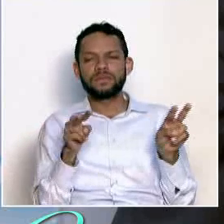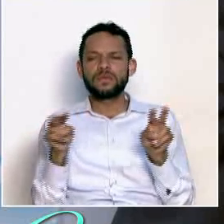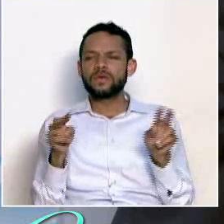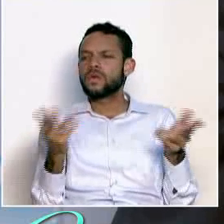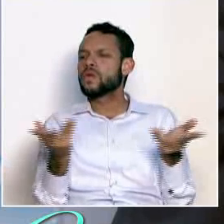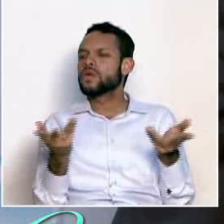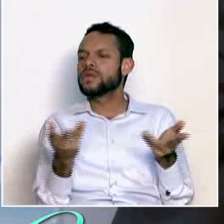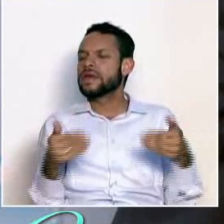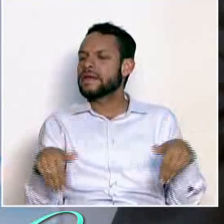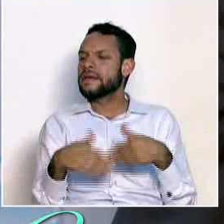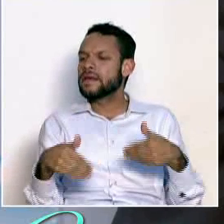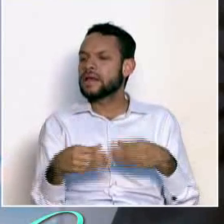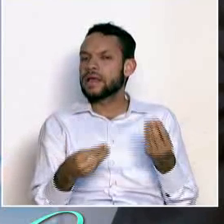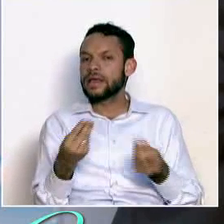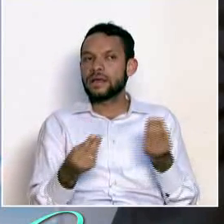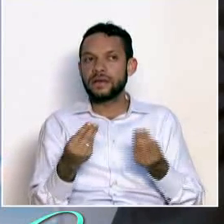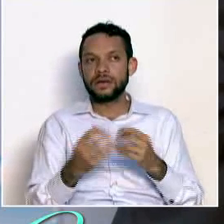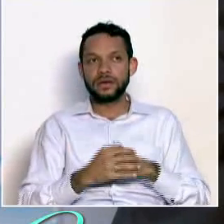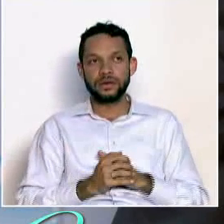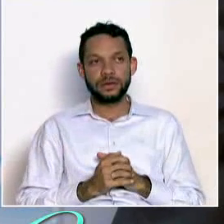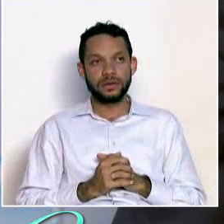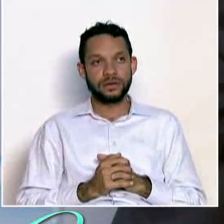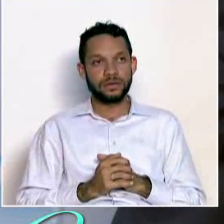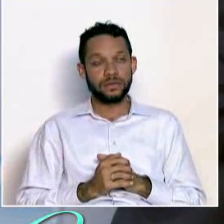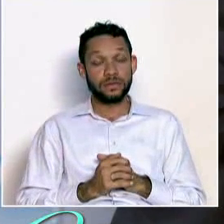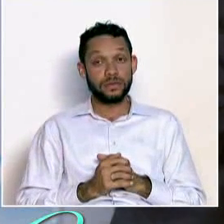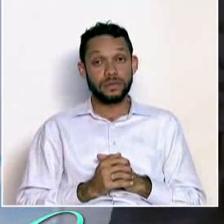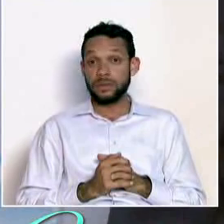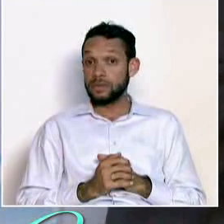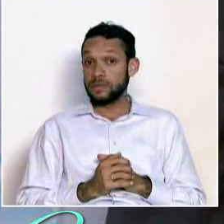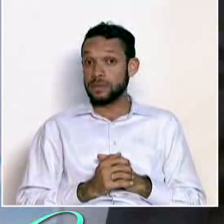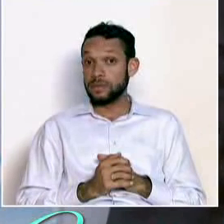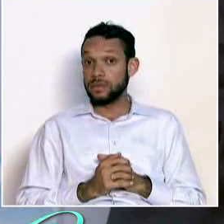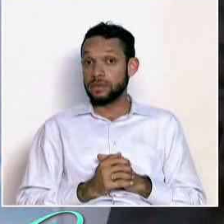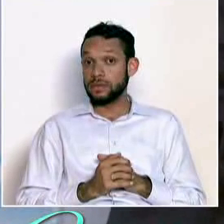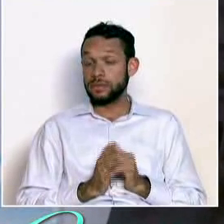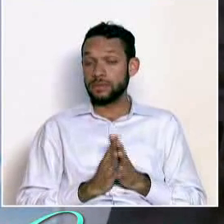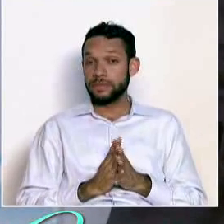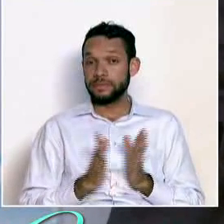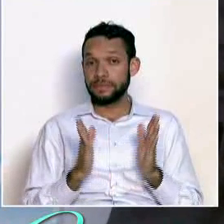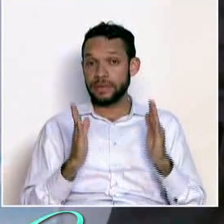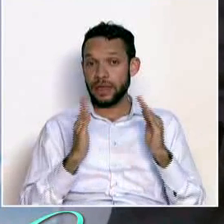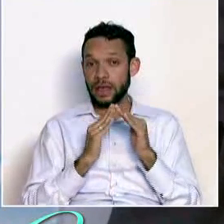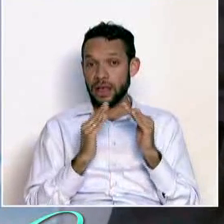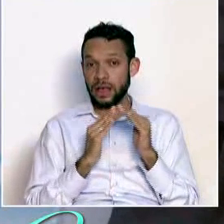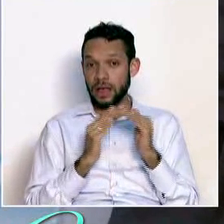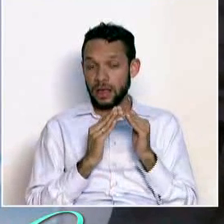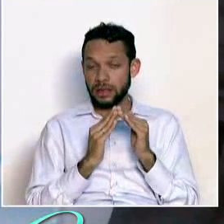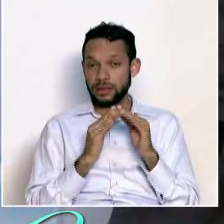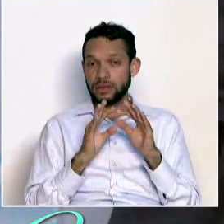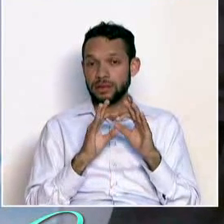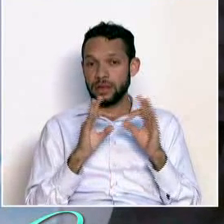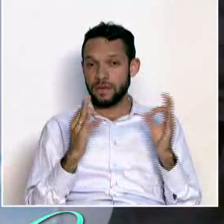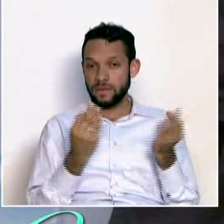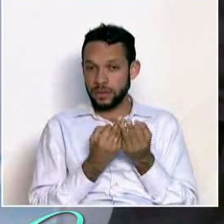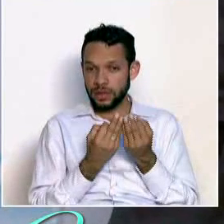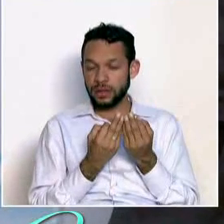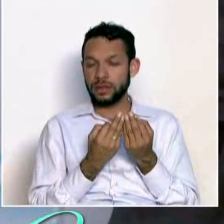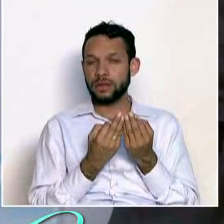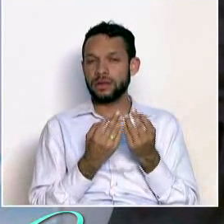Mi casa, a mi madre, estaba jugando con